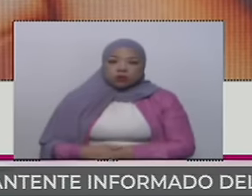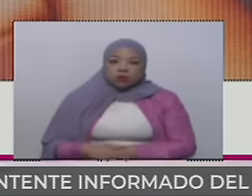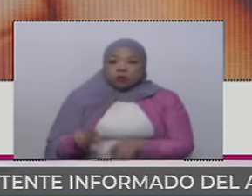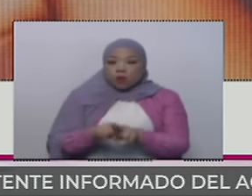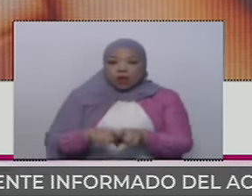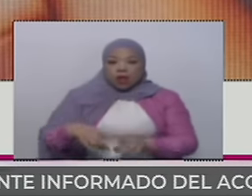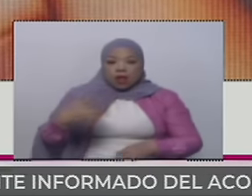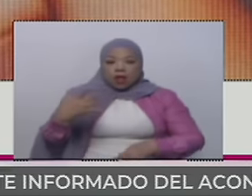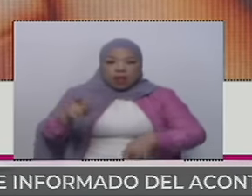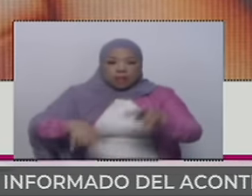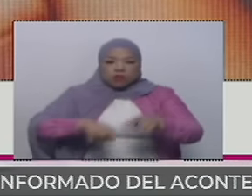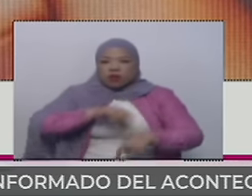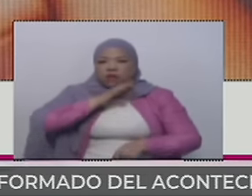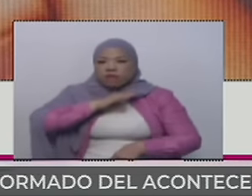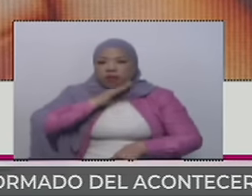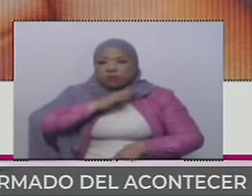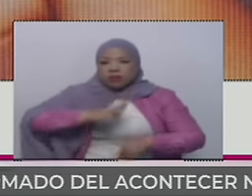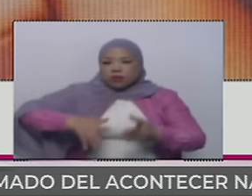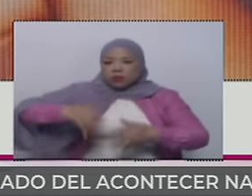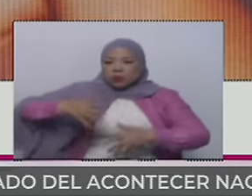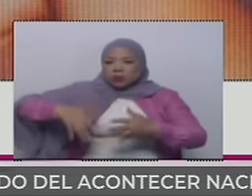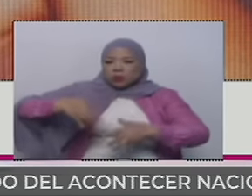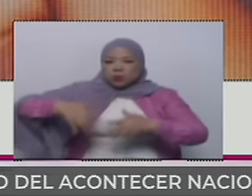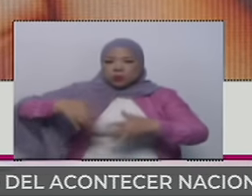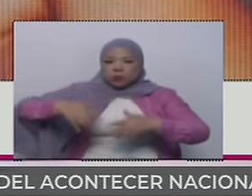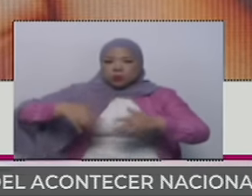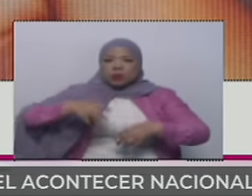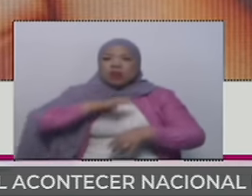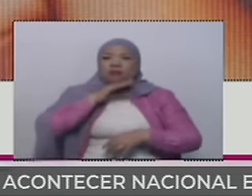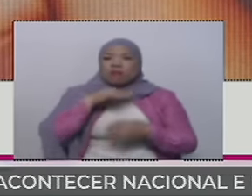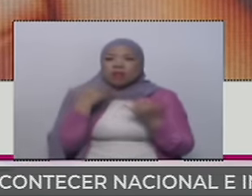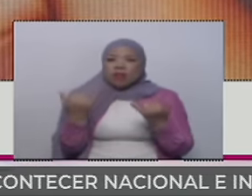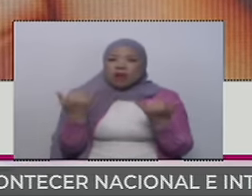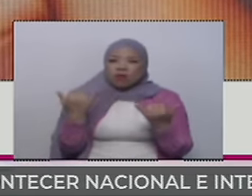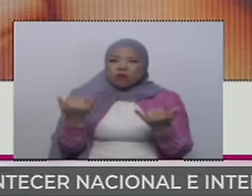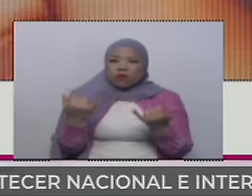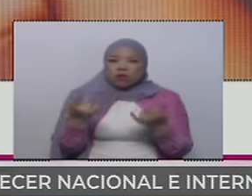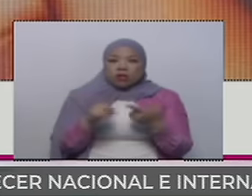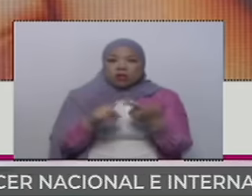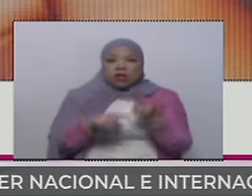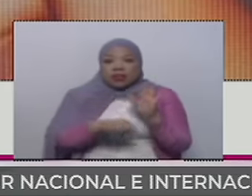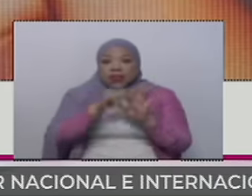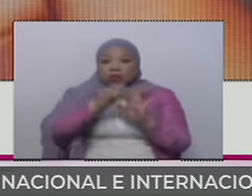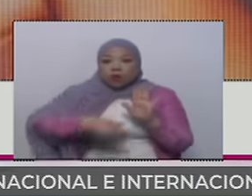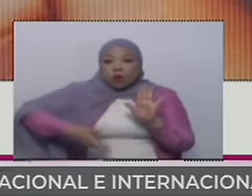Parkinson. ¿Cuáles son las enfermedades de esta época? Hipertensión,